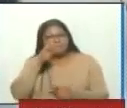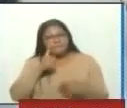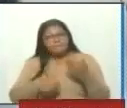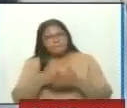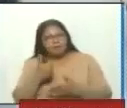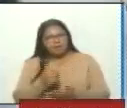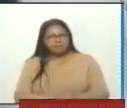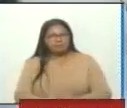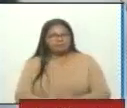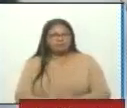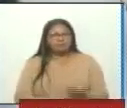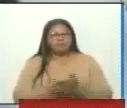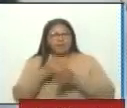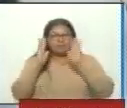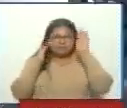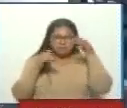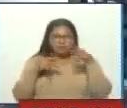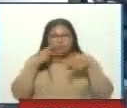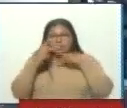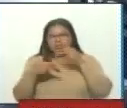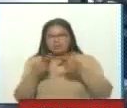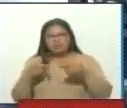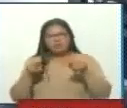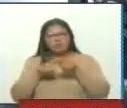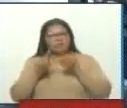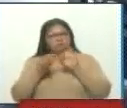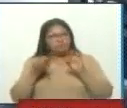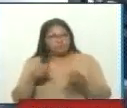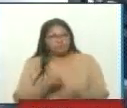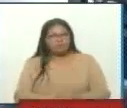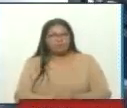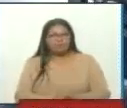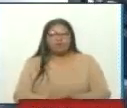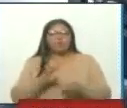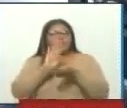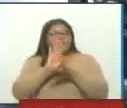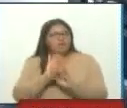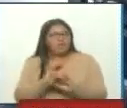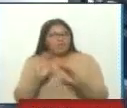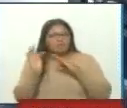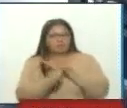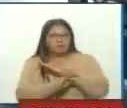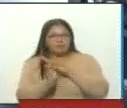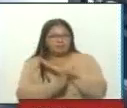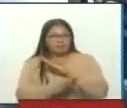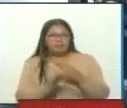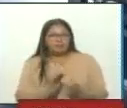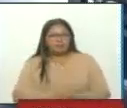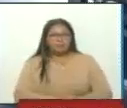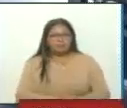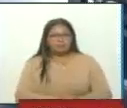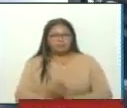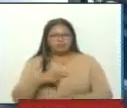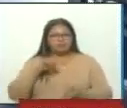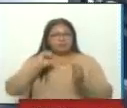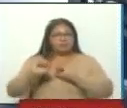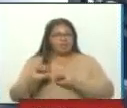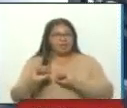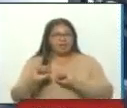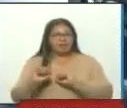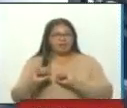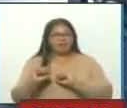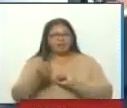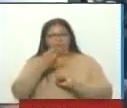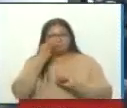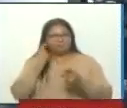más atención y una política para digamos, resguardar la frontera. Que no es solamente para evitar el narcotráfico, sino es